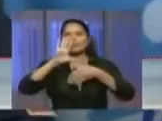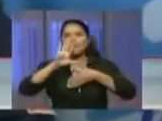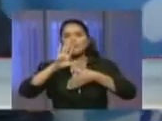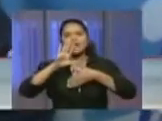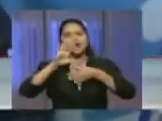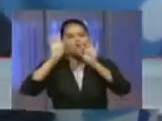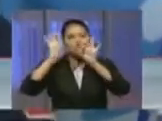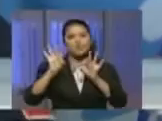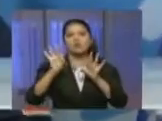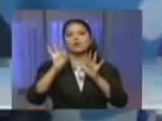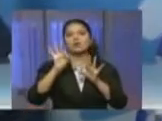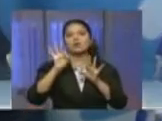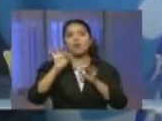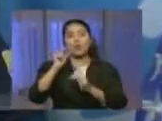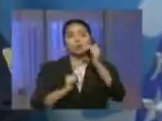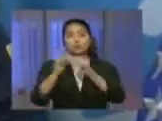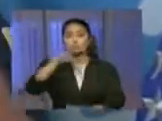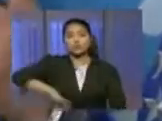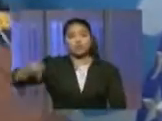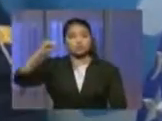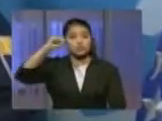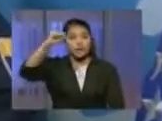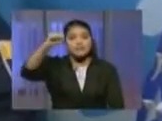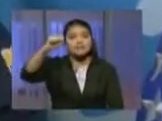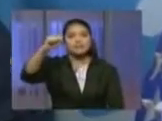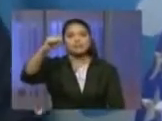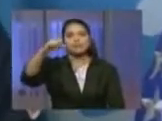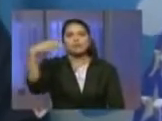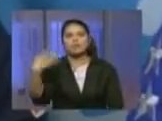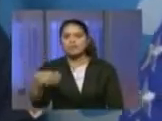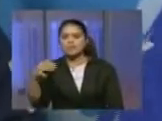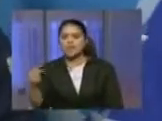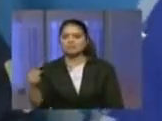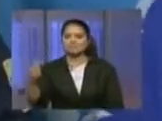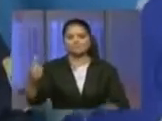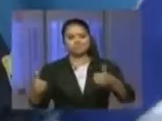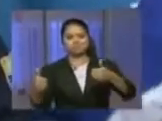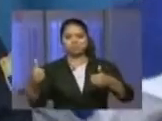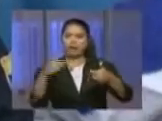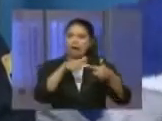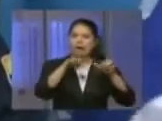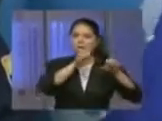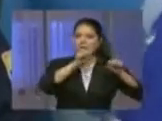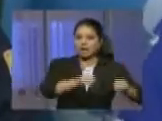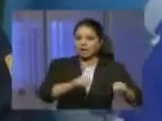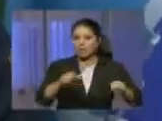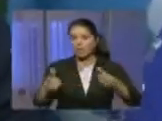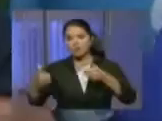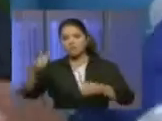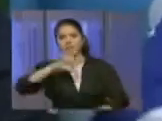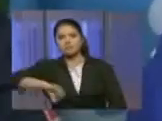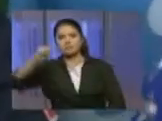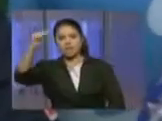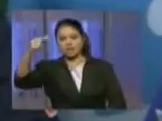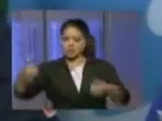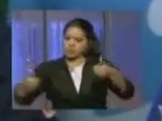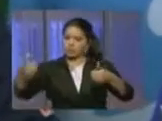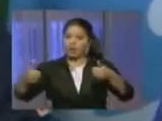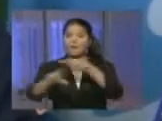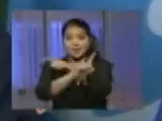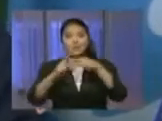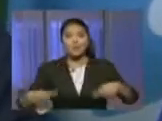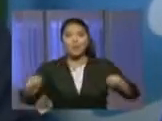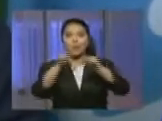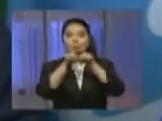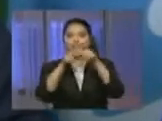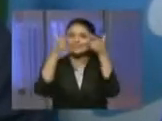de un modelo social socialista que sea contrapuesto al modelo del capitalismo Chávez en el deporte entendió la principal herramienta para